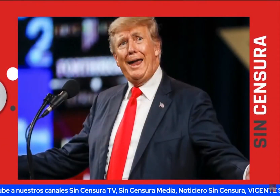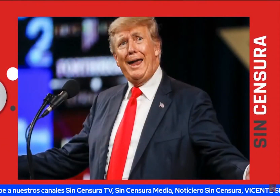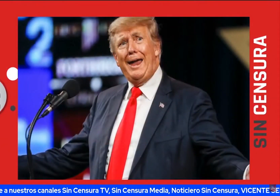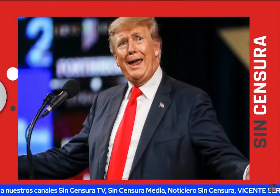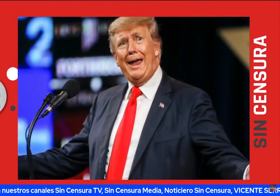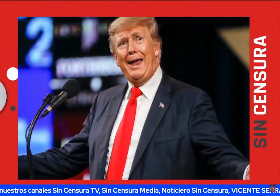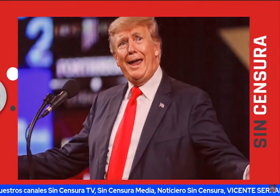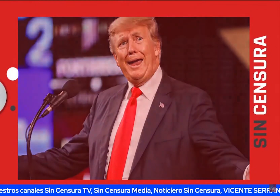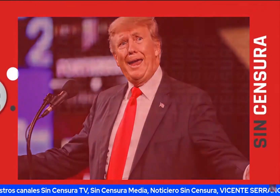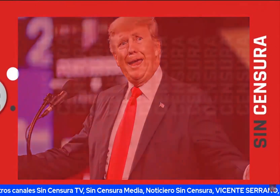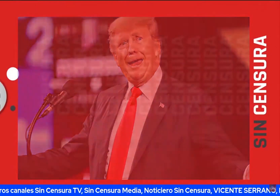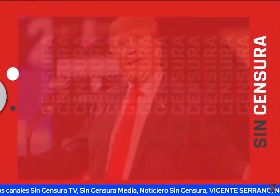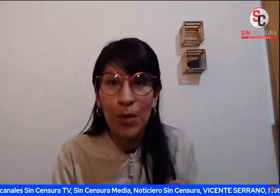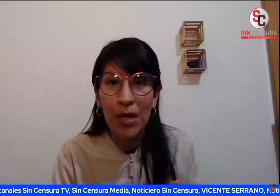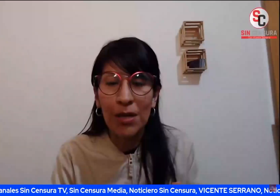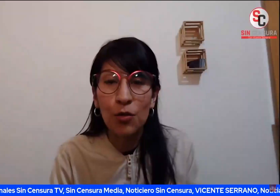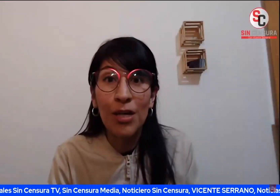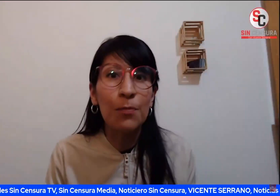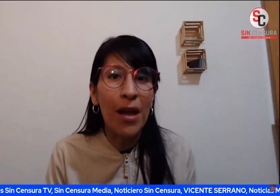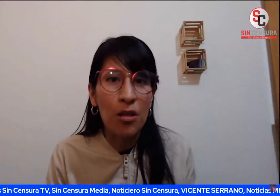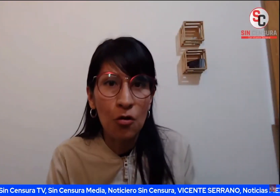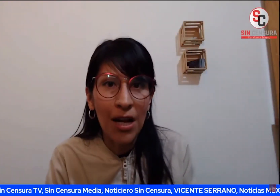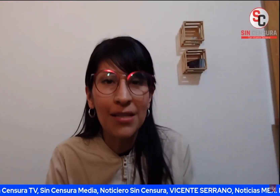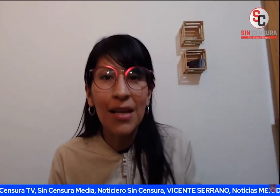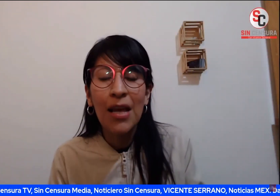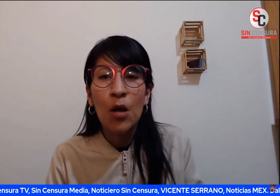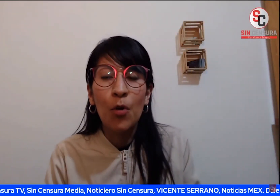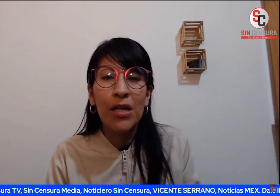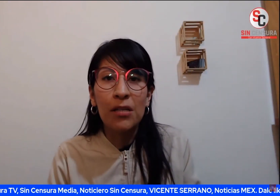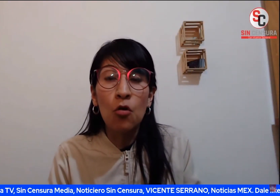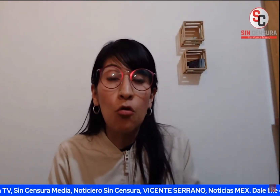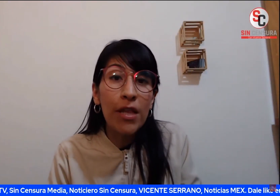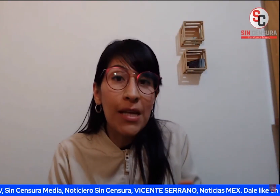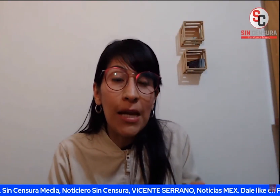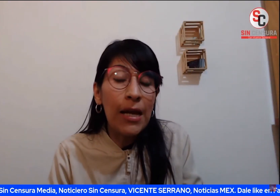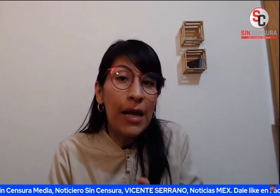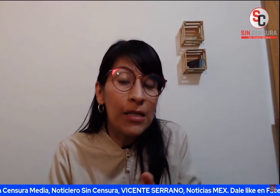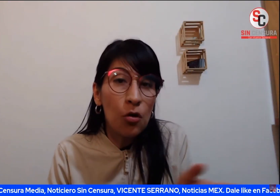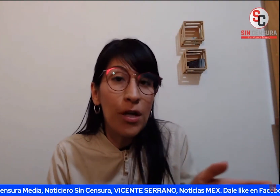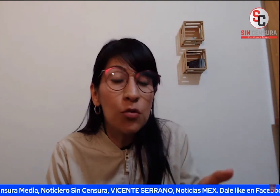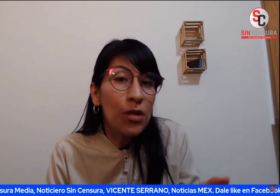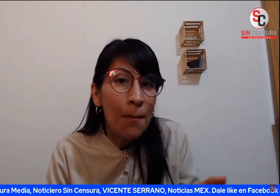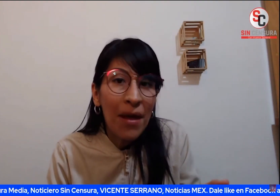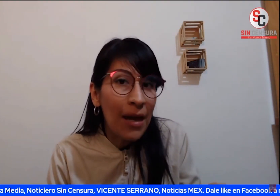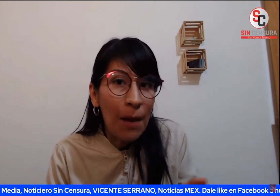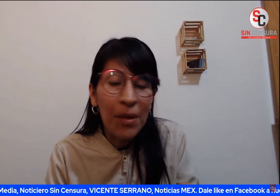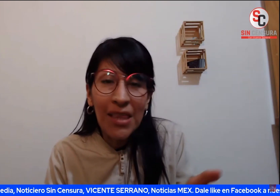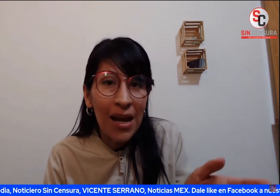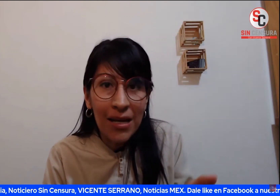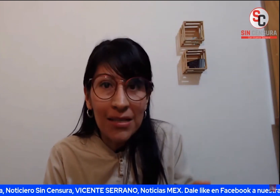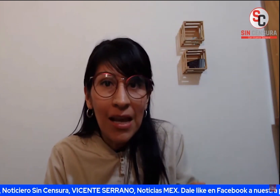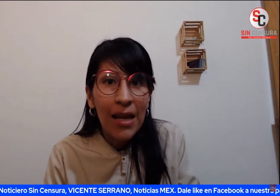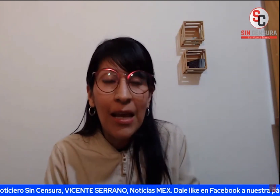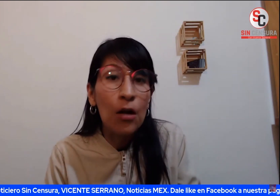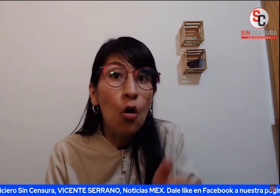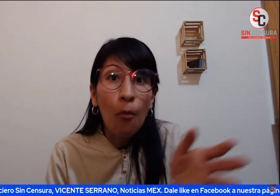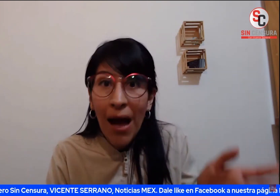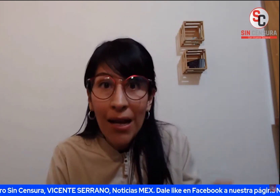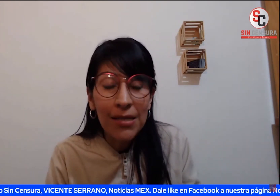la reforma eléctrica que se nos viene son españolas, pues no dudes que esto es un tema de